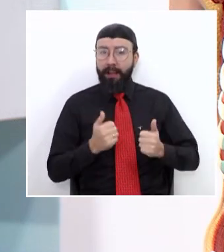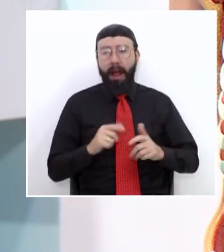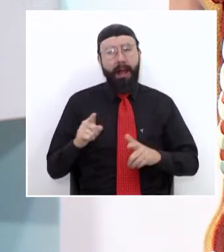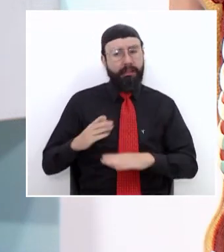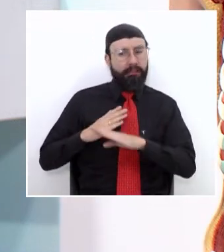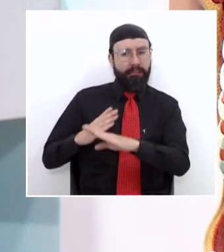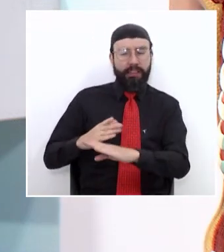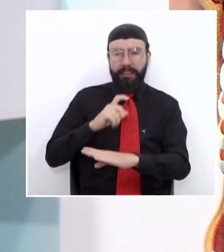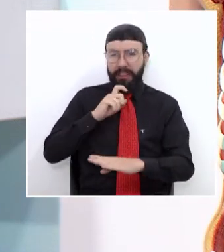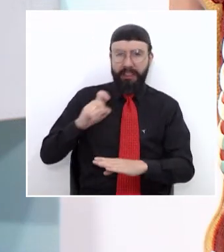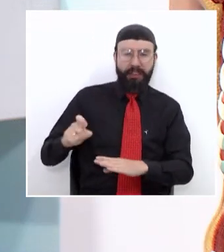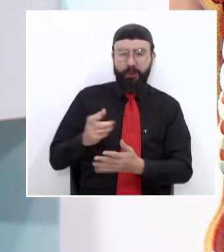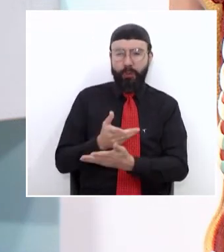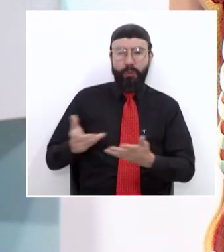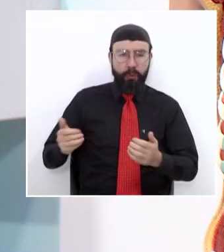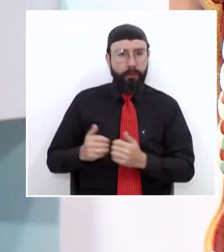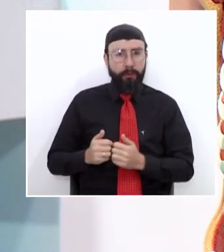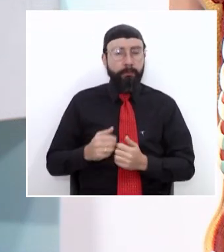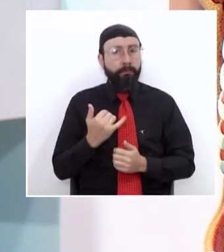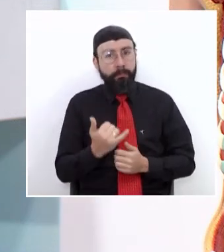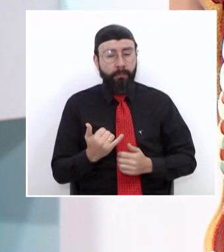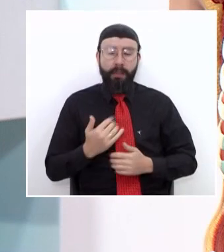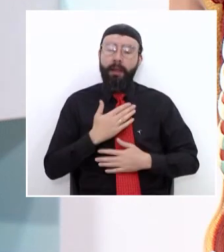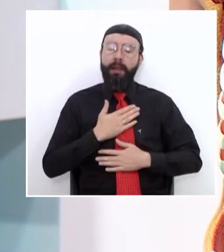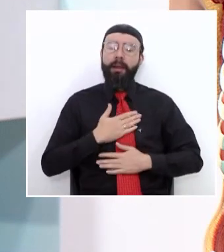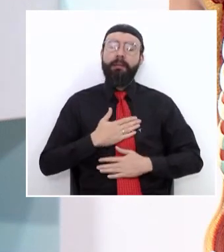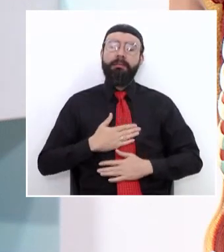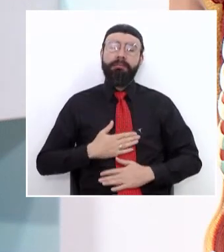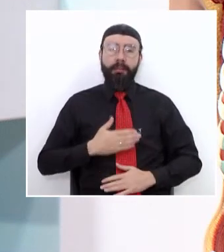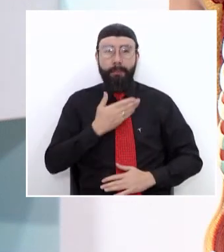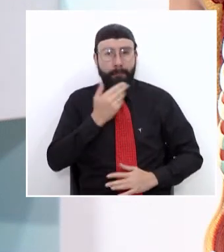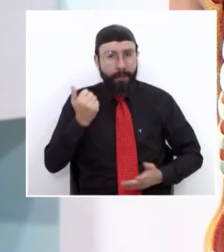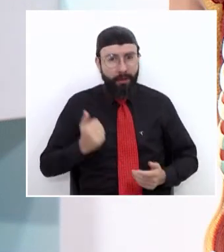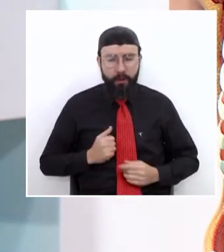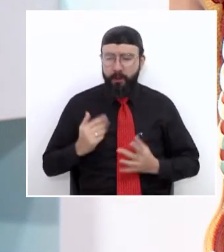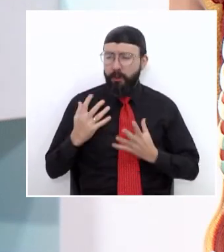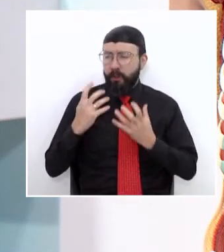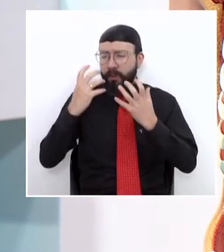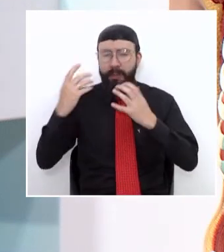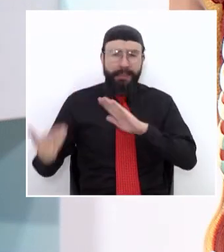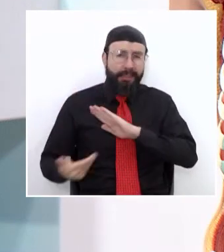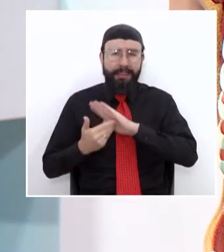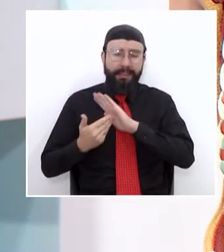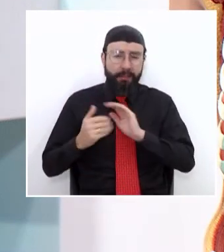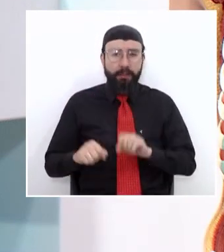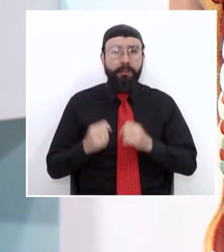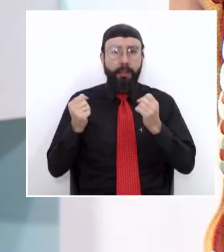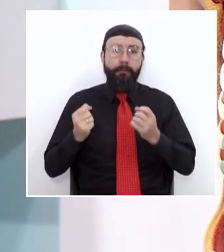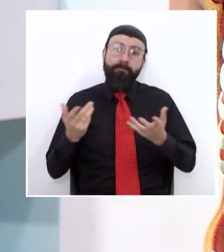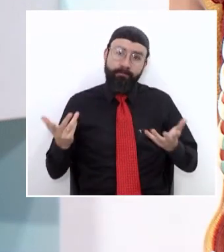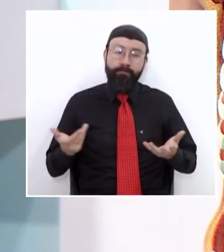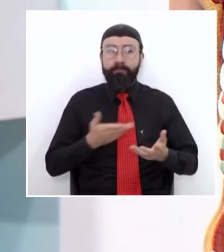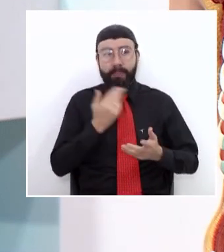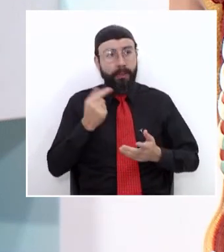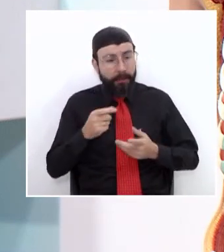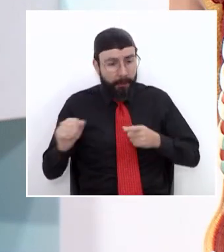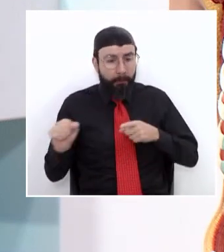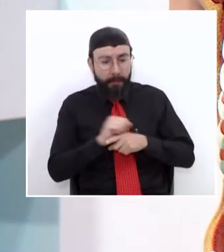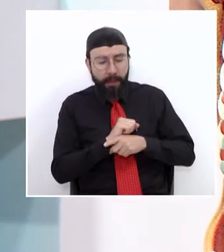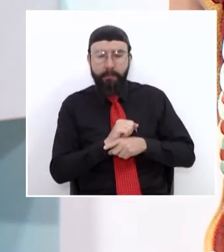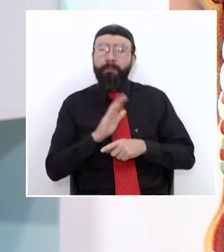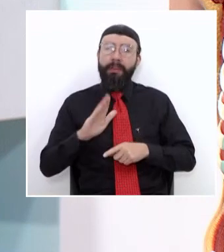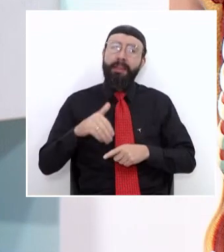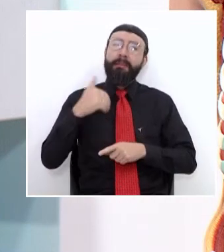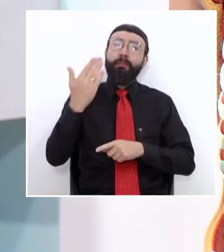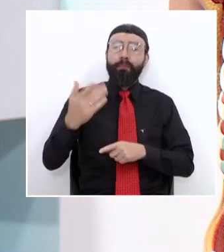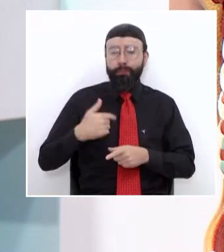Que meditar y relajarnos es positivo, que el estrés nos carcome. Entonces, es poner eso en práctica y después no estar gastándonos